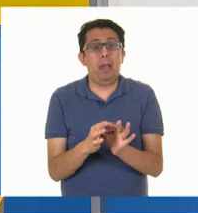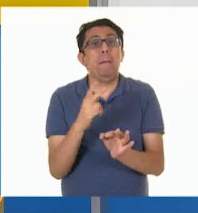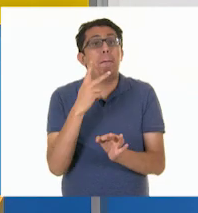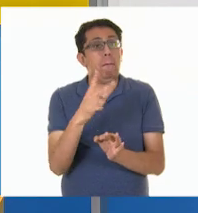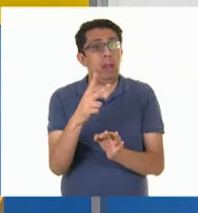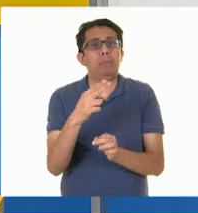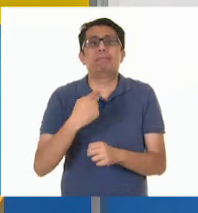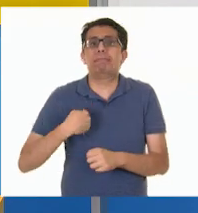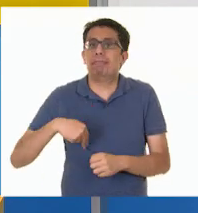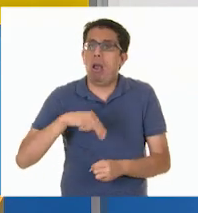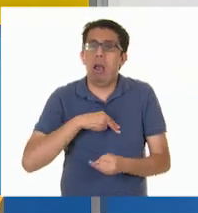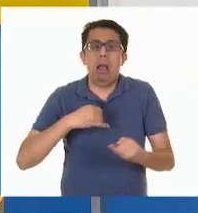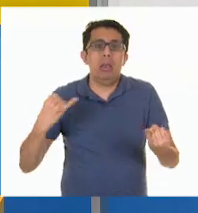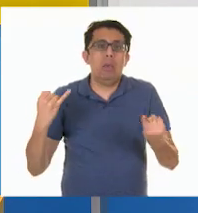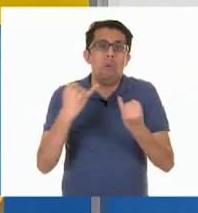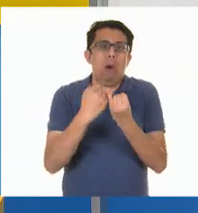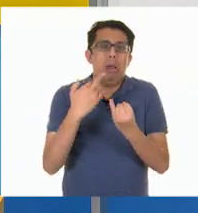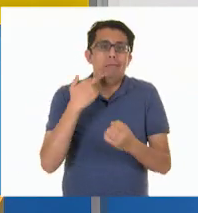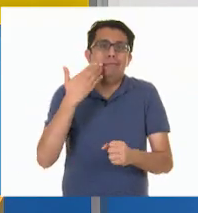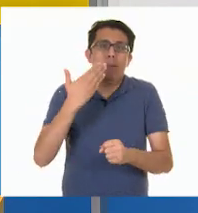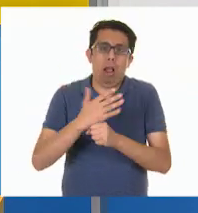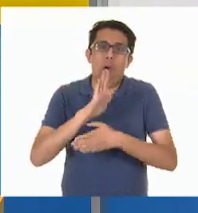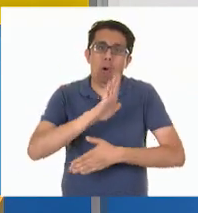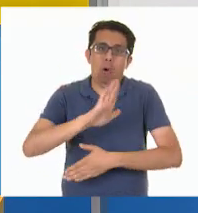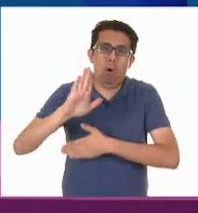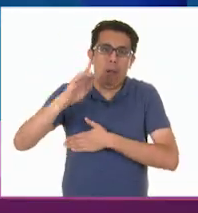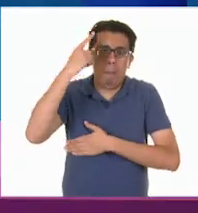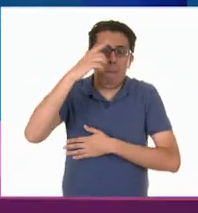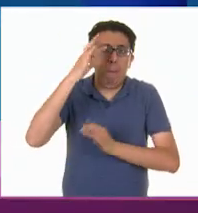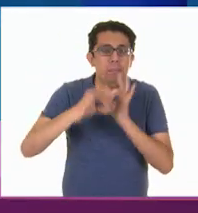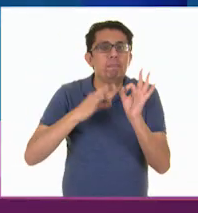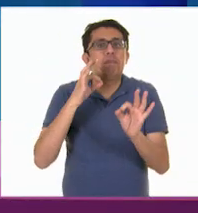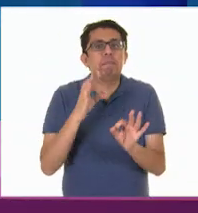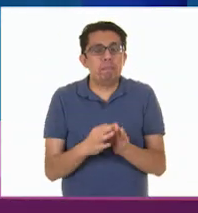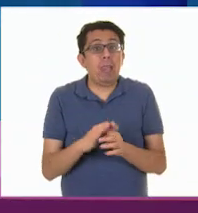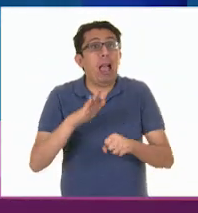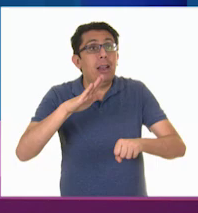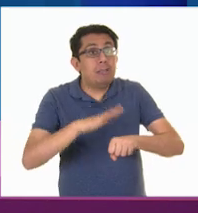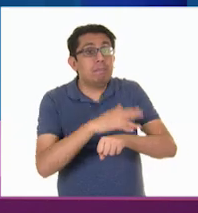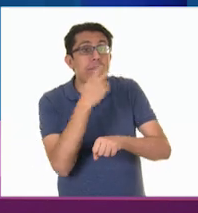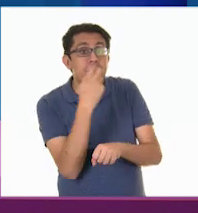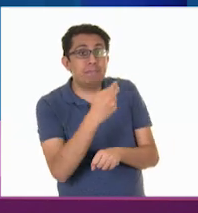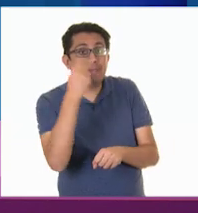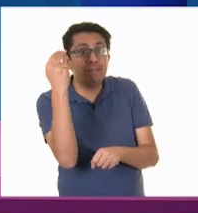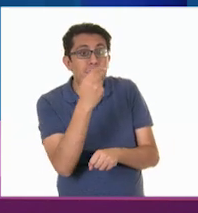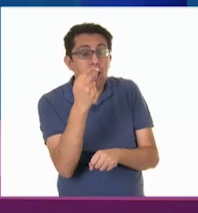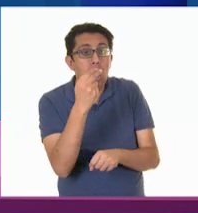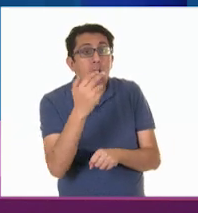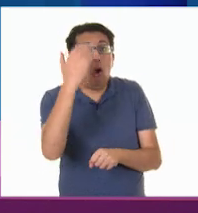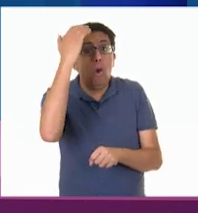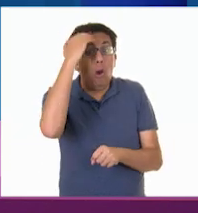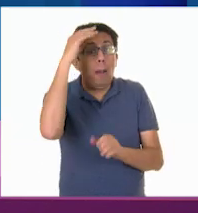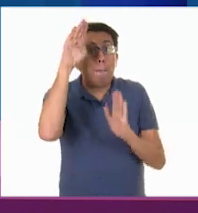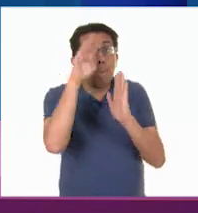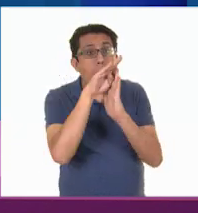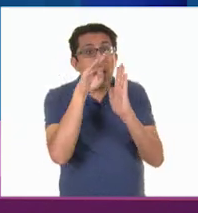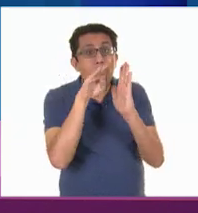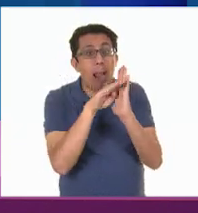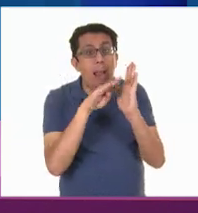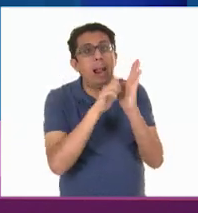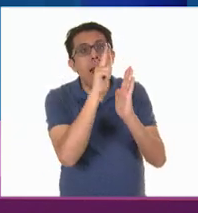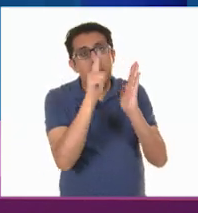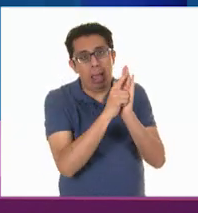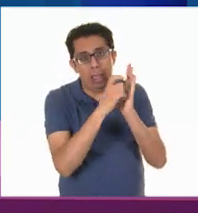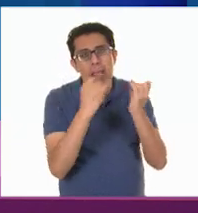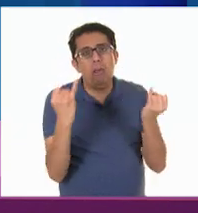la responsabilidad y compromiso de cumplirlas. Por eso es que necesitamos conocer nuestras leyes y normas. Por